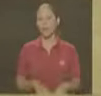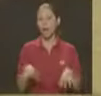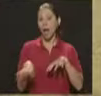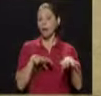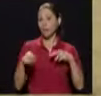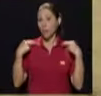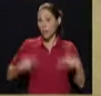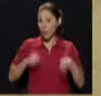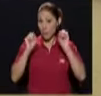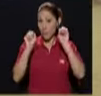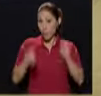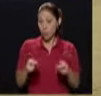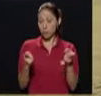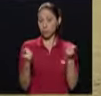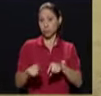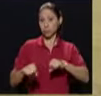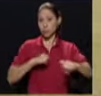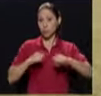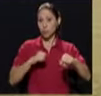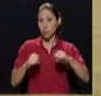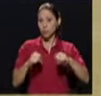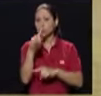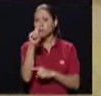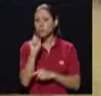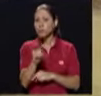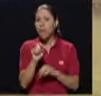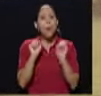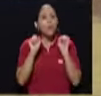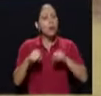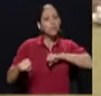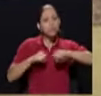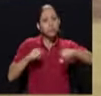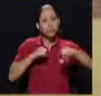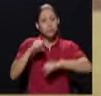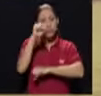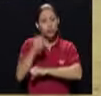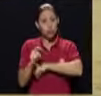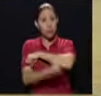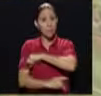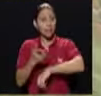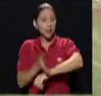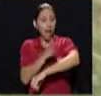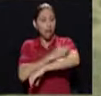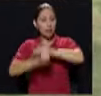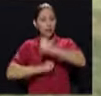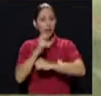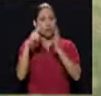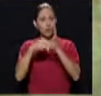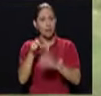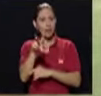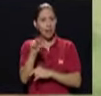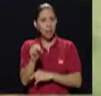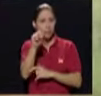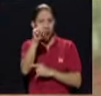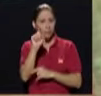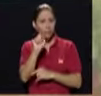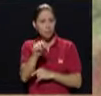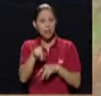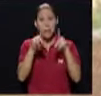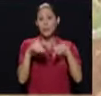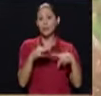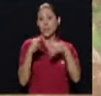¿Puede la actividad humana generar sismos? ¿Podría ocurrir un terremoto en la zona sur del país antes del